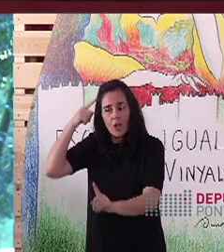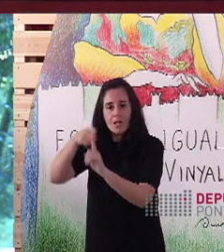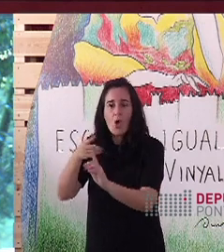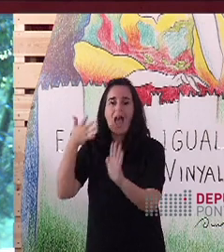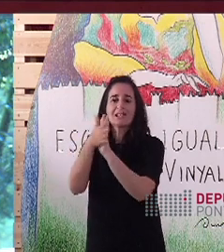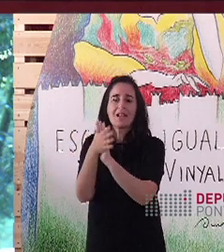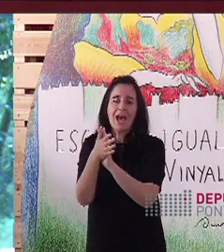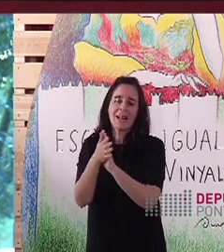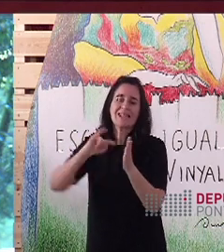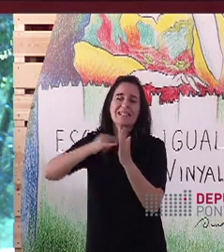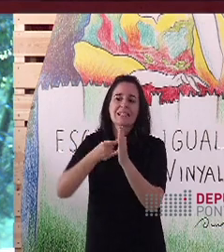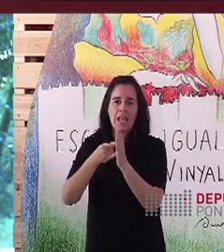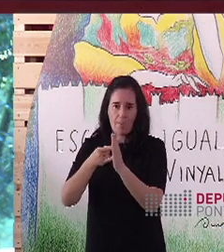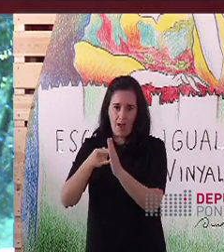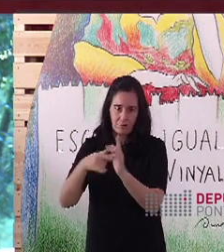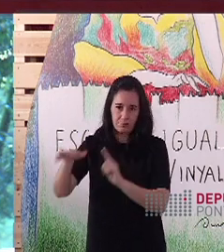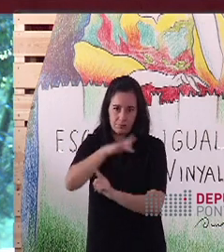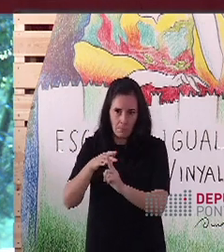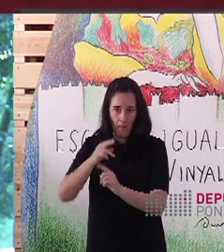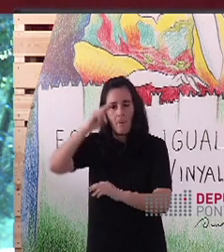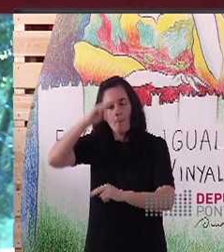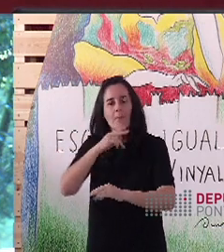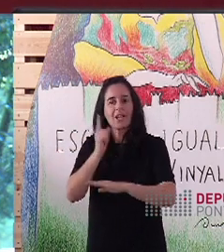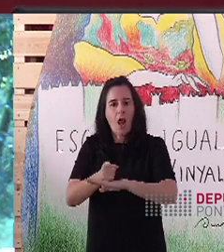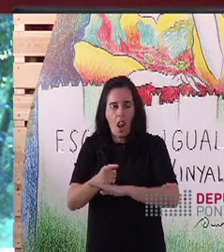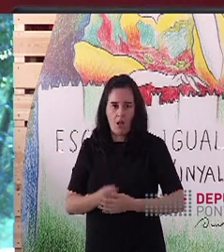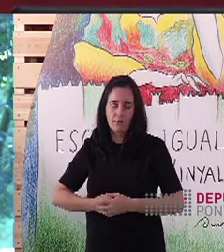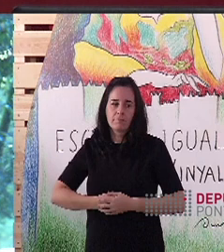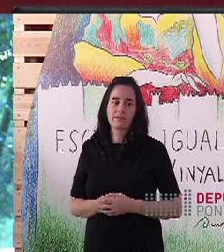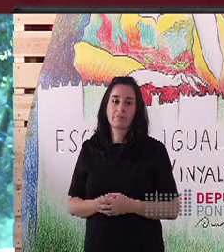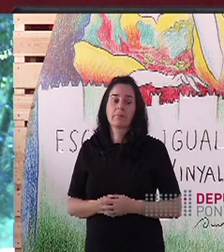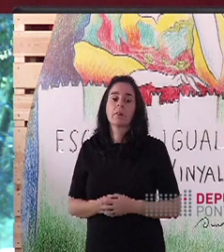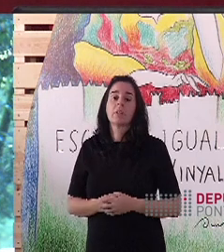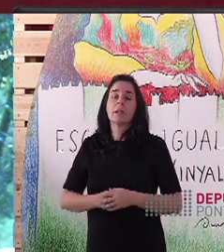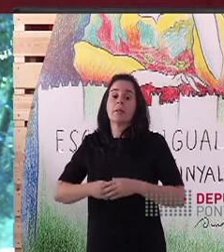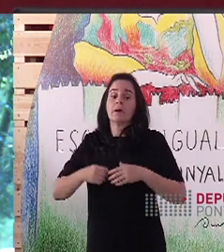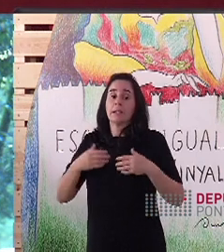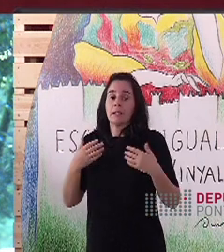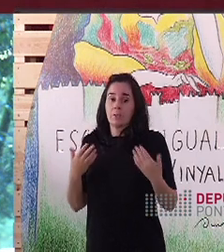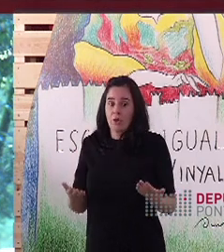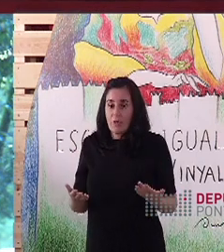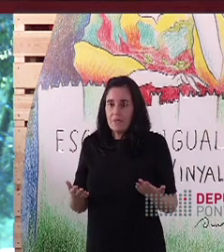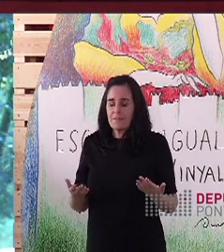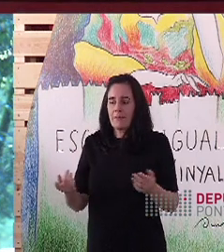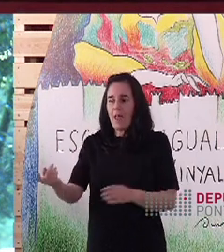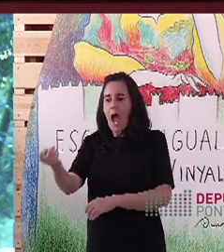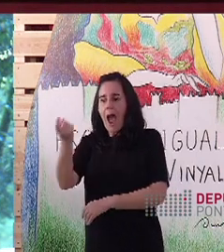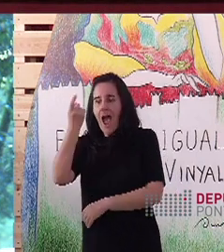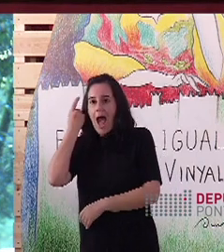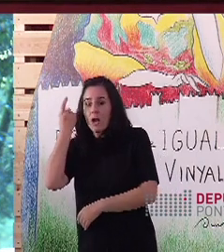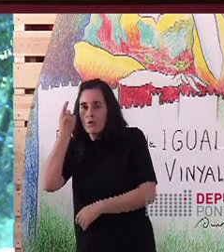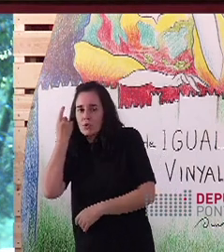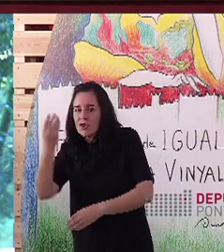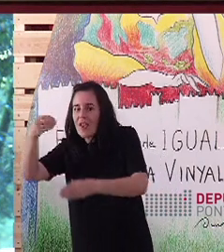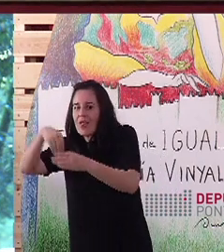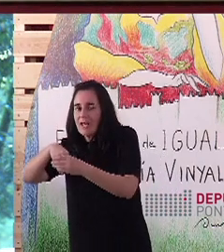manera. La realidad del asunto es que se ha ido creando entre el alumnado una masa